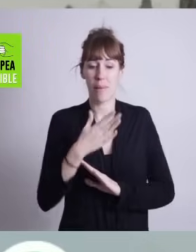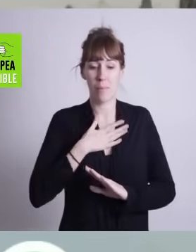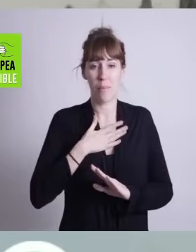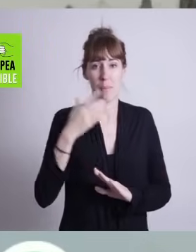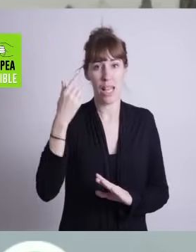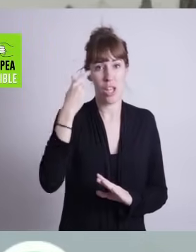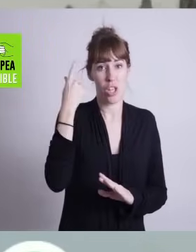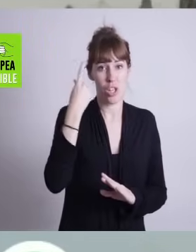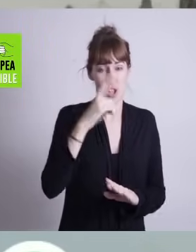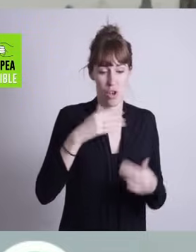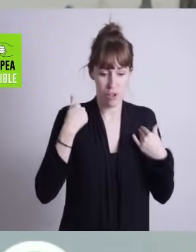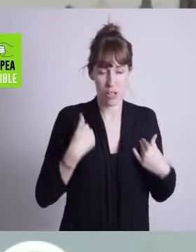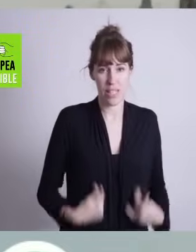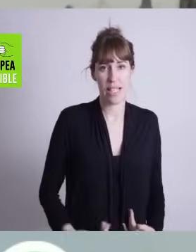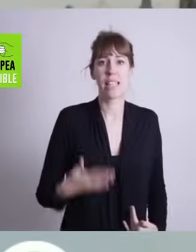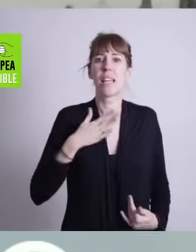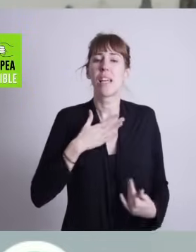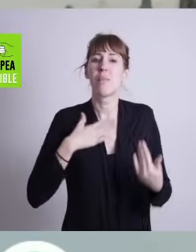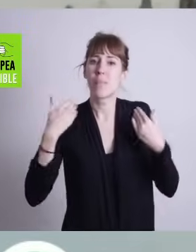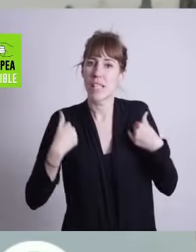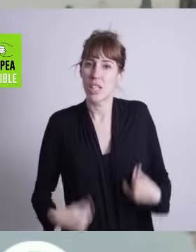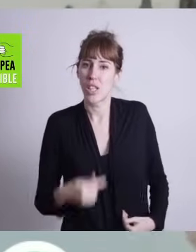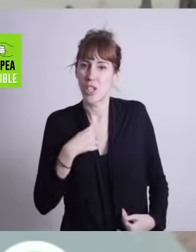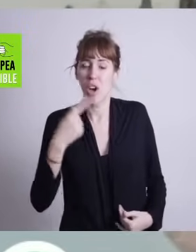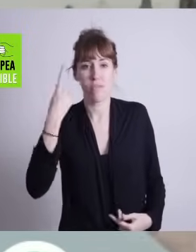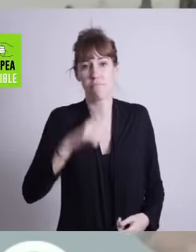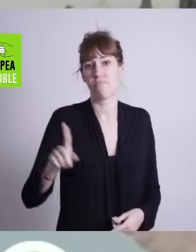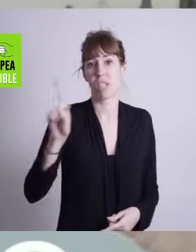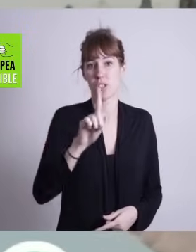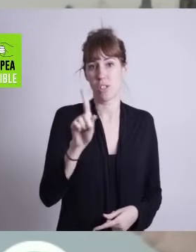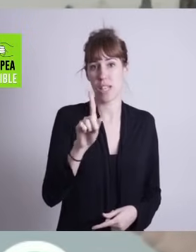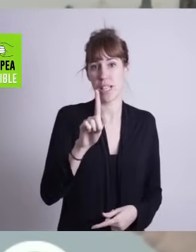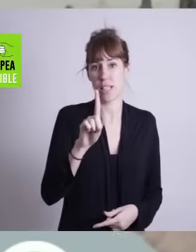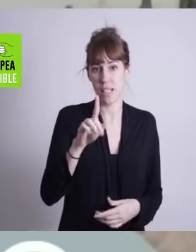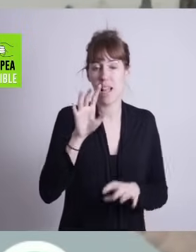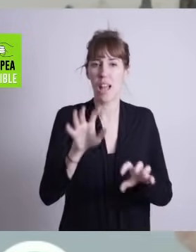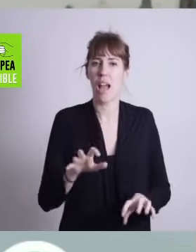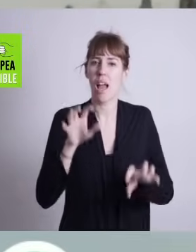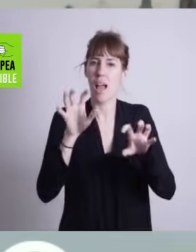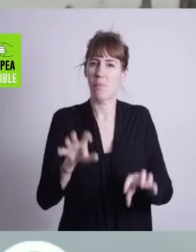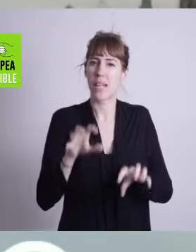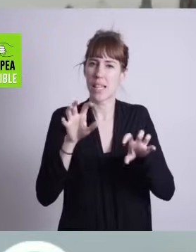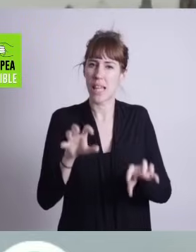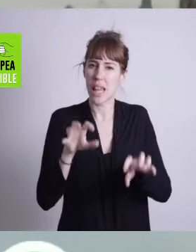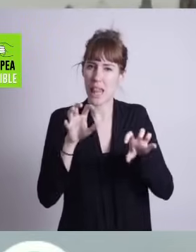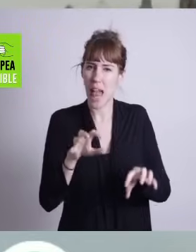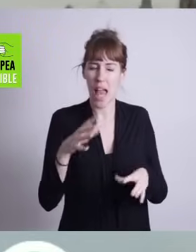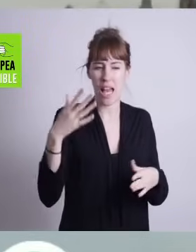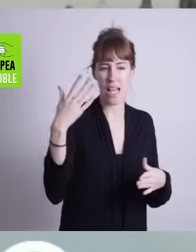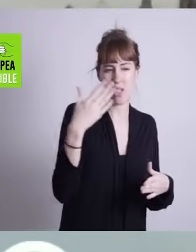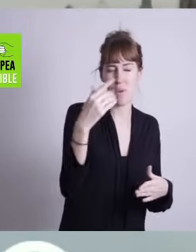inconsciente, que iría ligado también a mi parte de información, aprendizaje y sombra que se nos olvida, a mi yo